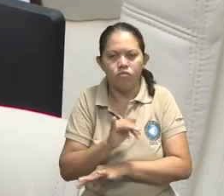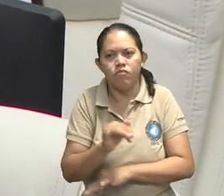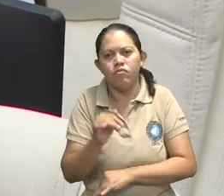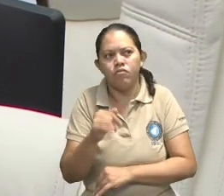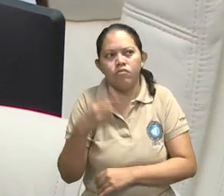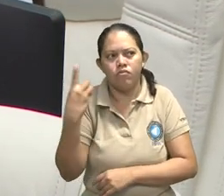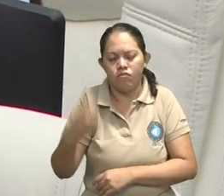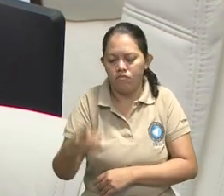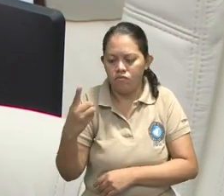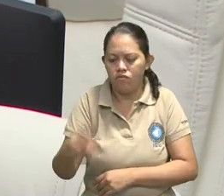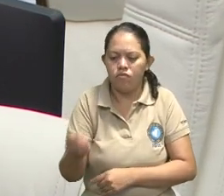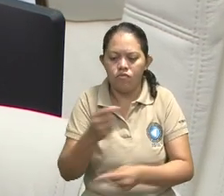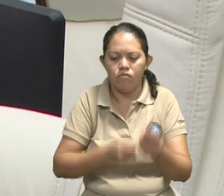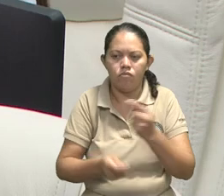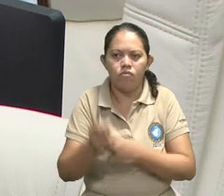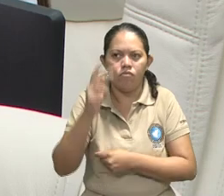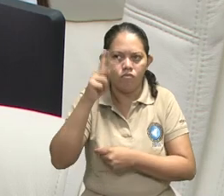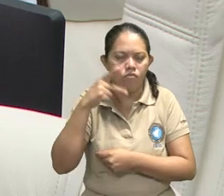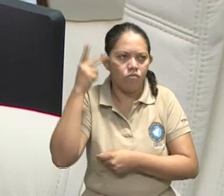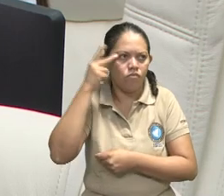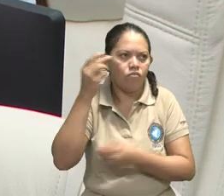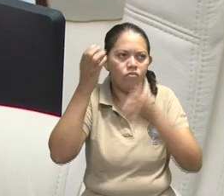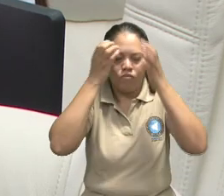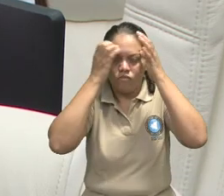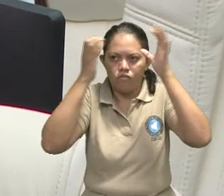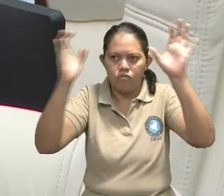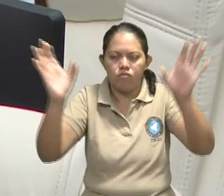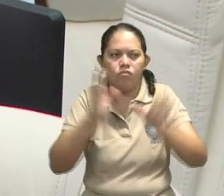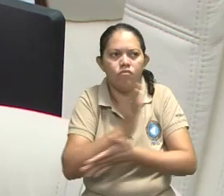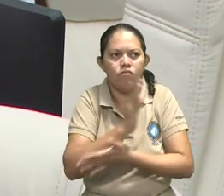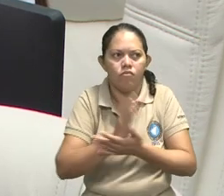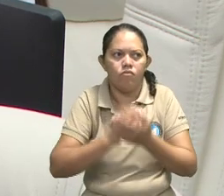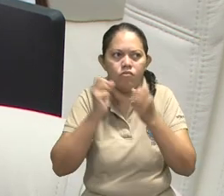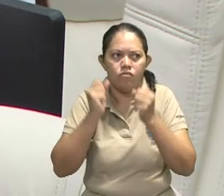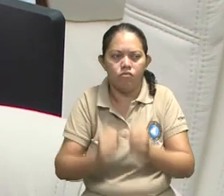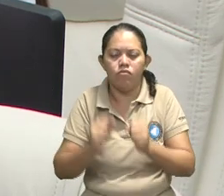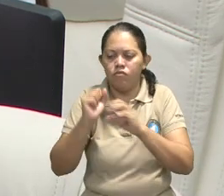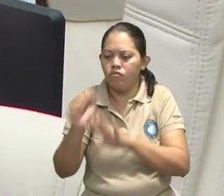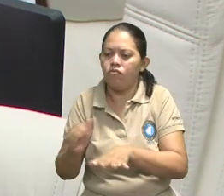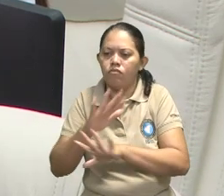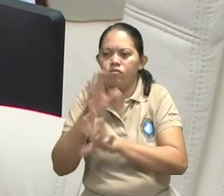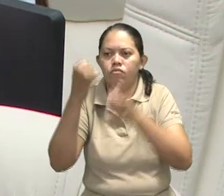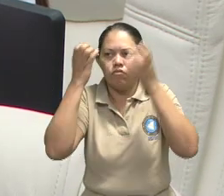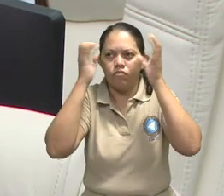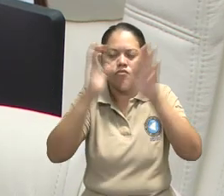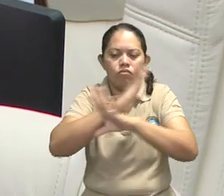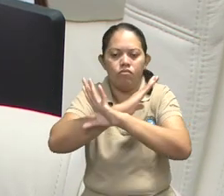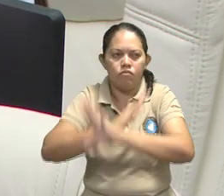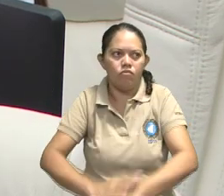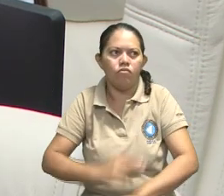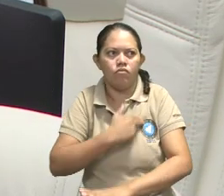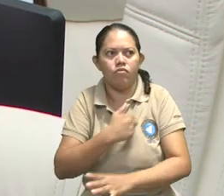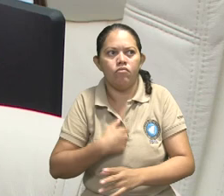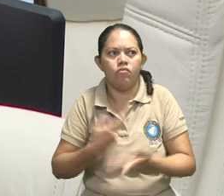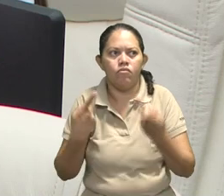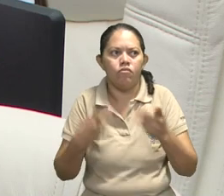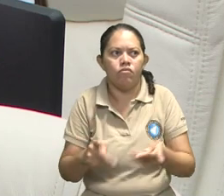derechos sociales, económicos, políticos, culturales, igualdad y equidad de género, cultura de paz, la